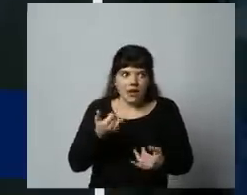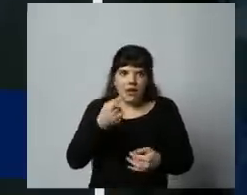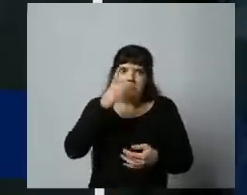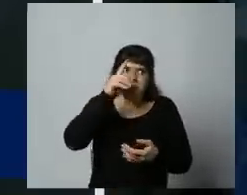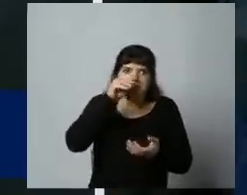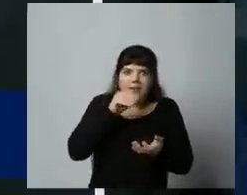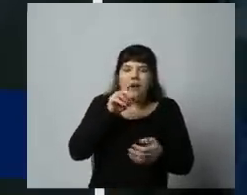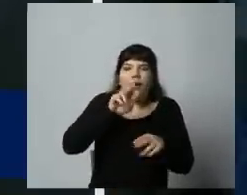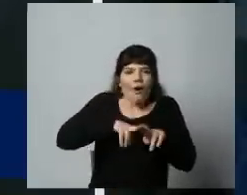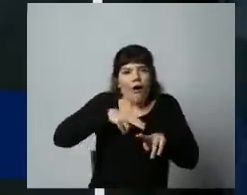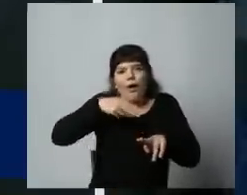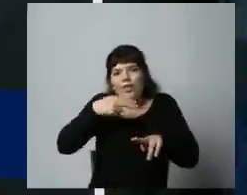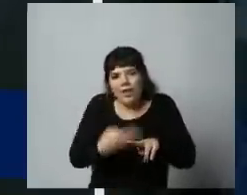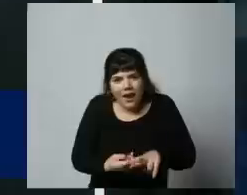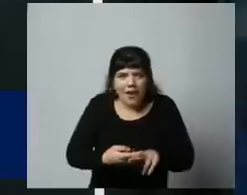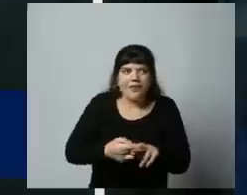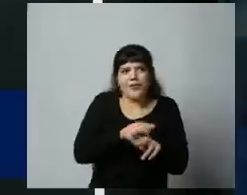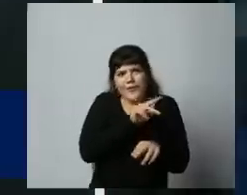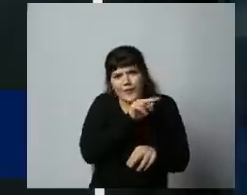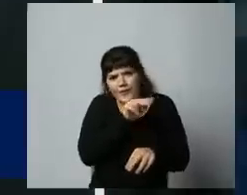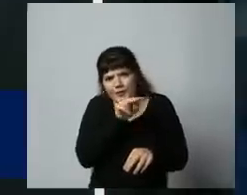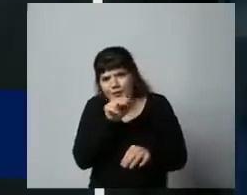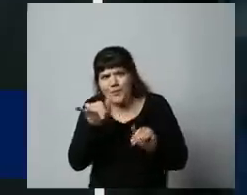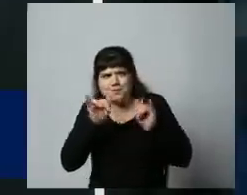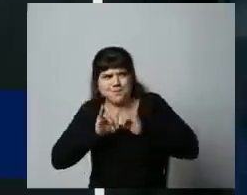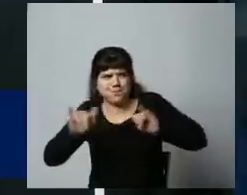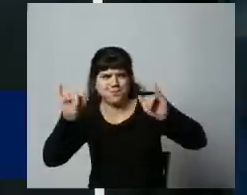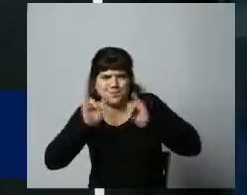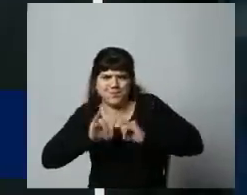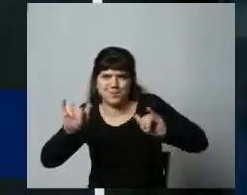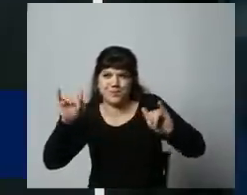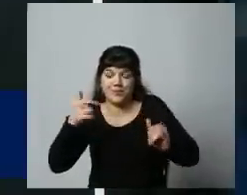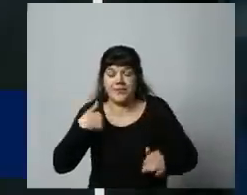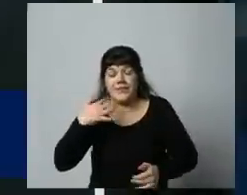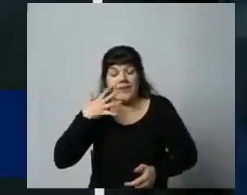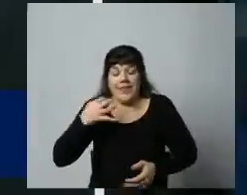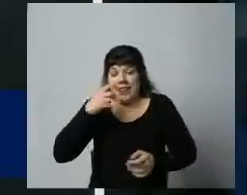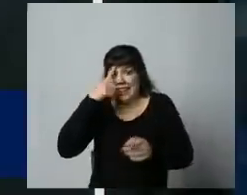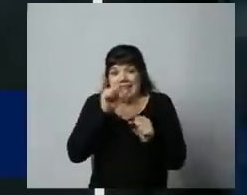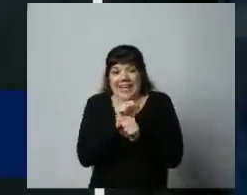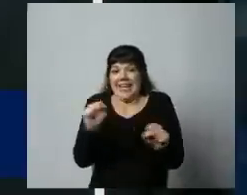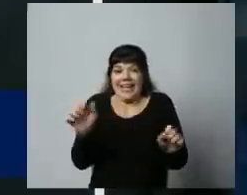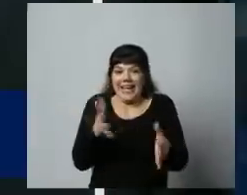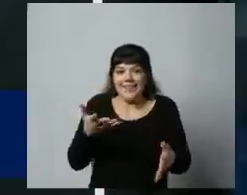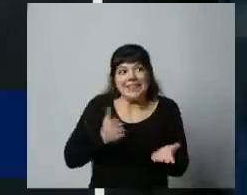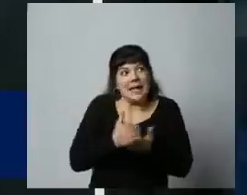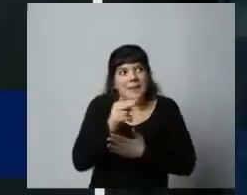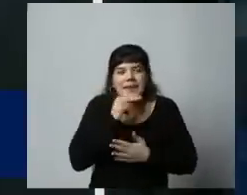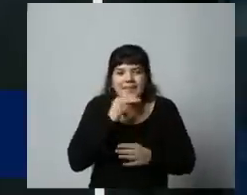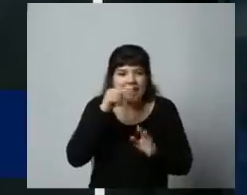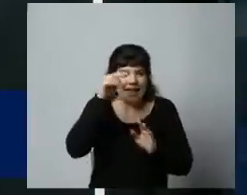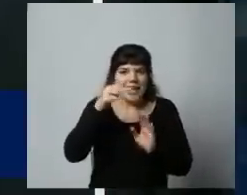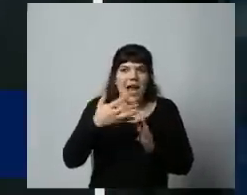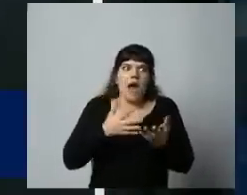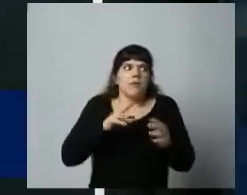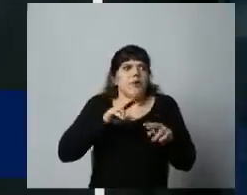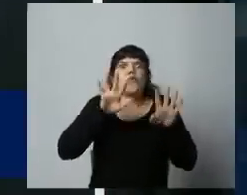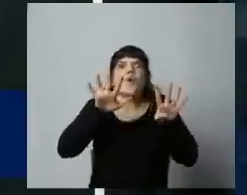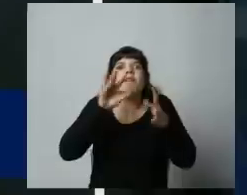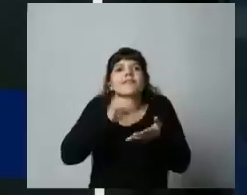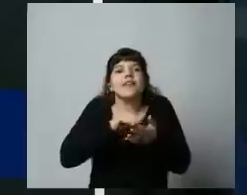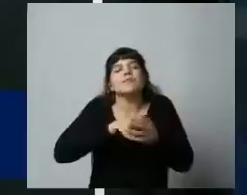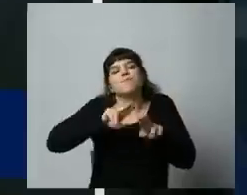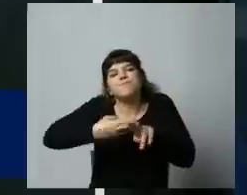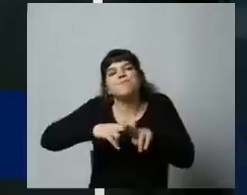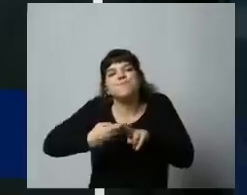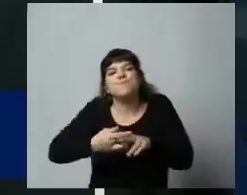primera tendencia sostenida en las redes sociales lo cual me resulta Increíble como todos los viernes pero es la novena vez consecutiva y es todo